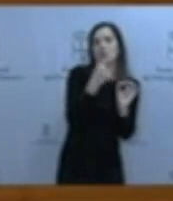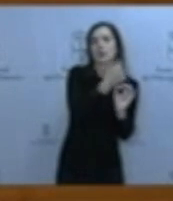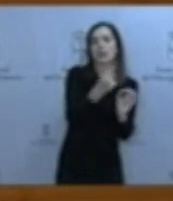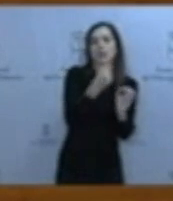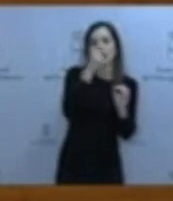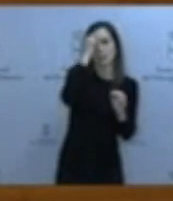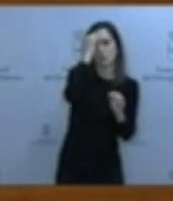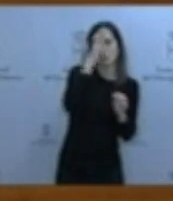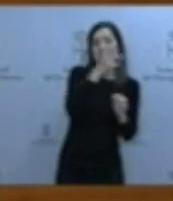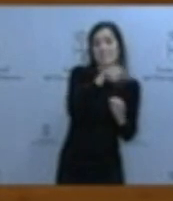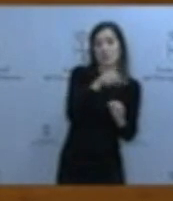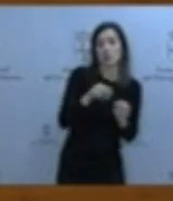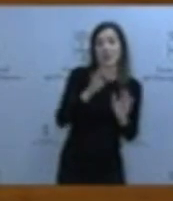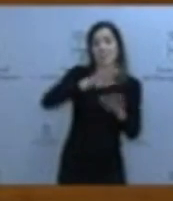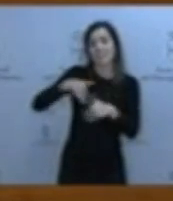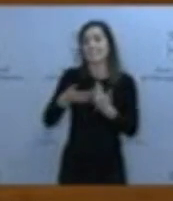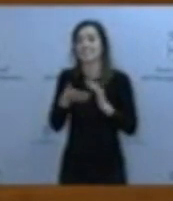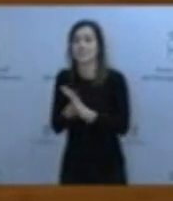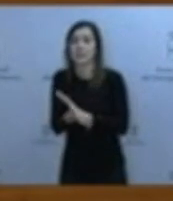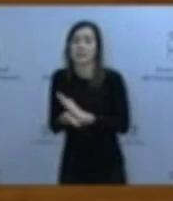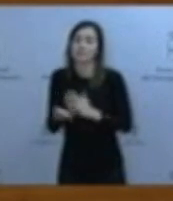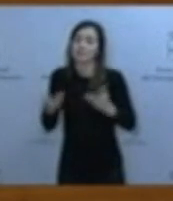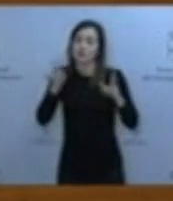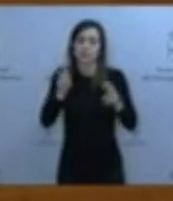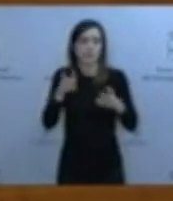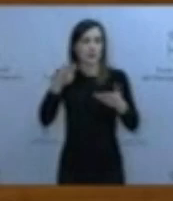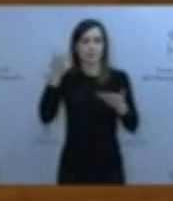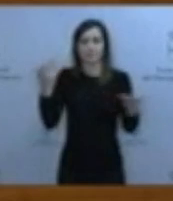sino que al final suele ser una cuestión